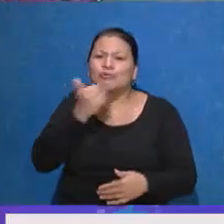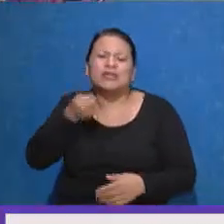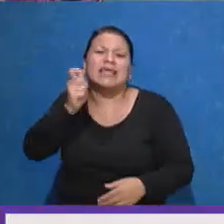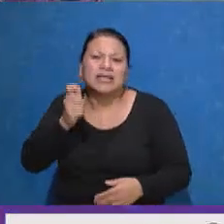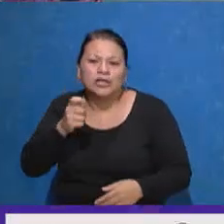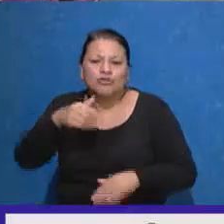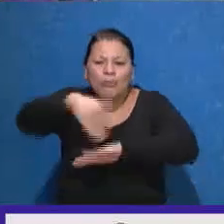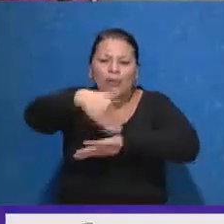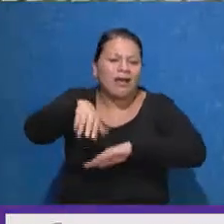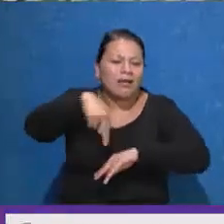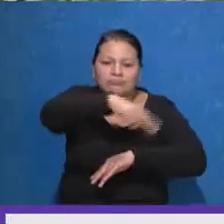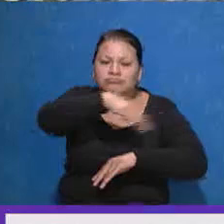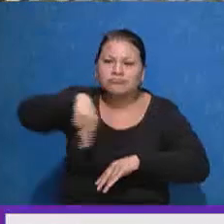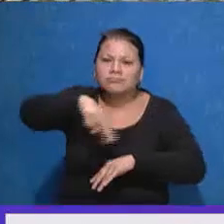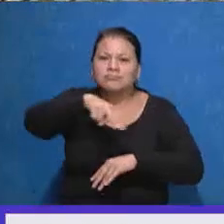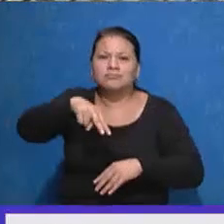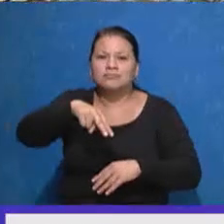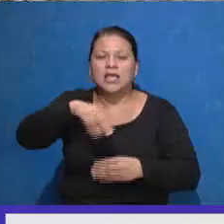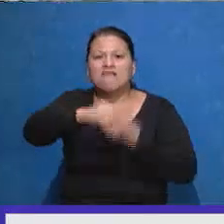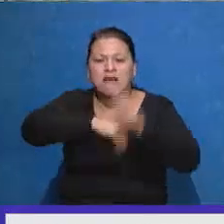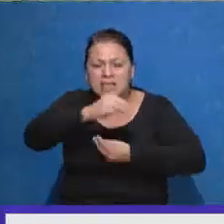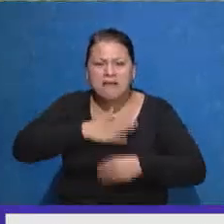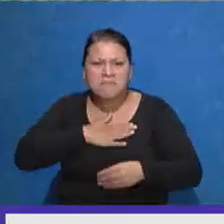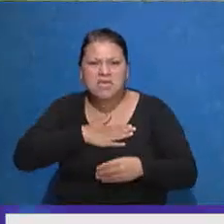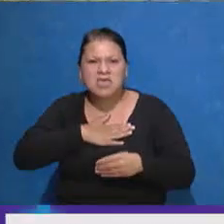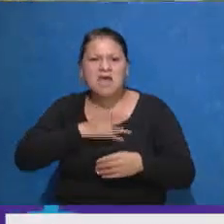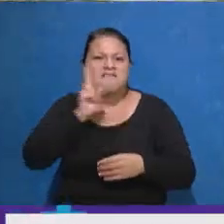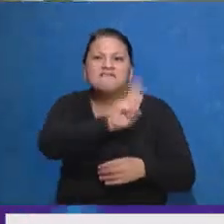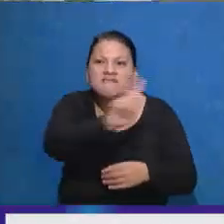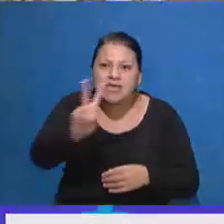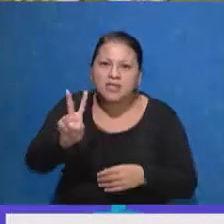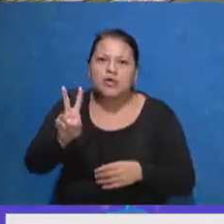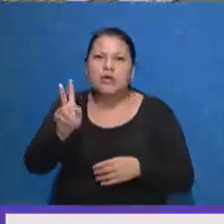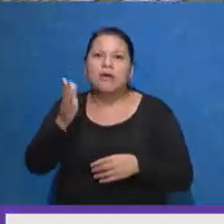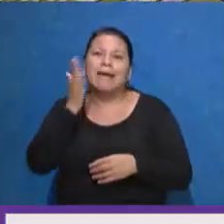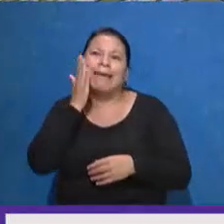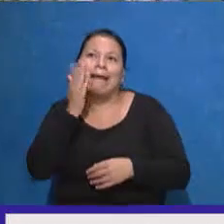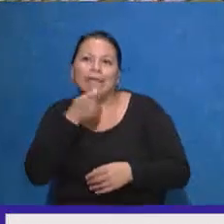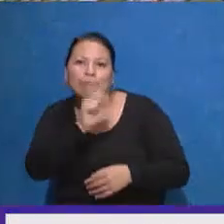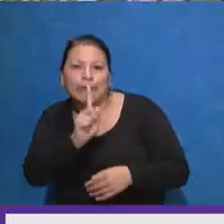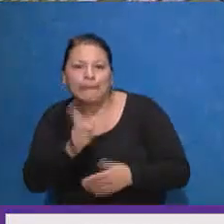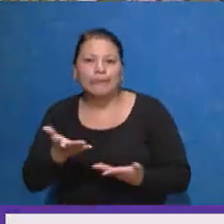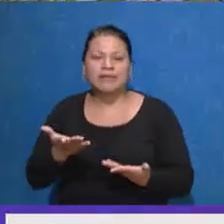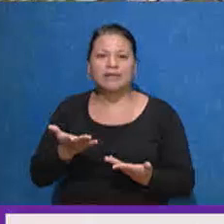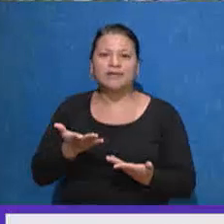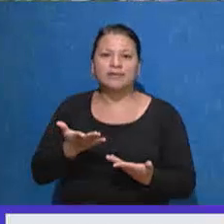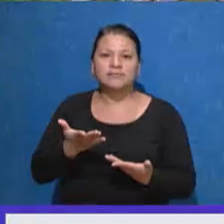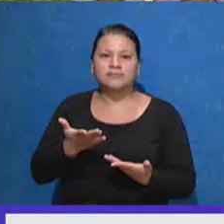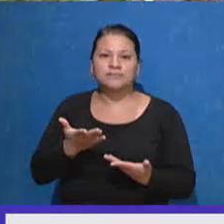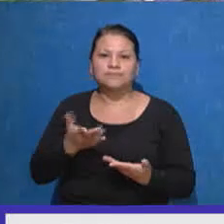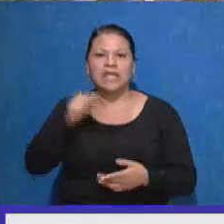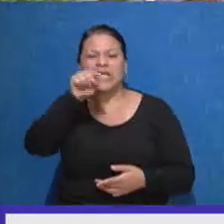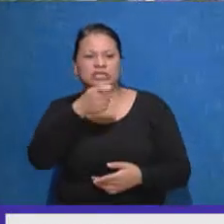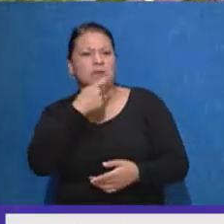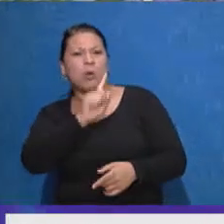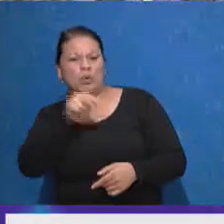la calle, ni mi familia tampoco, viendo a ver qué cara no me gusta y decir, este no